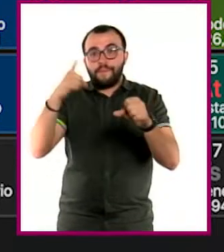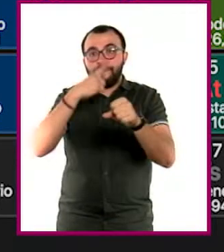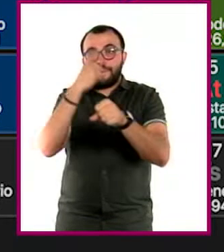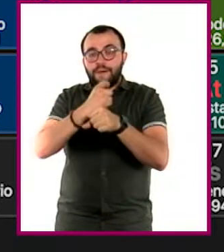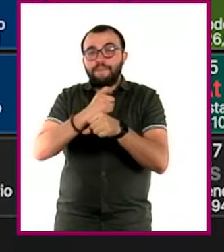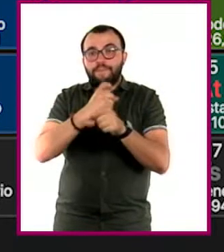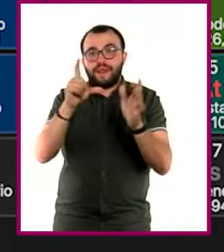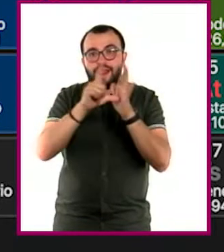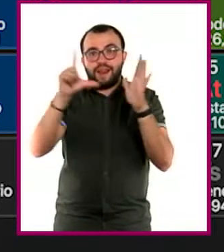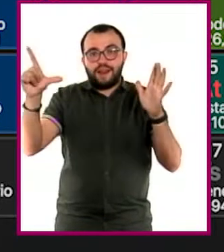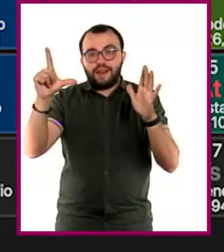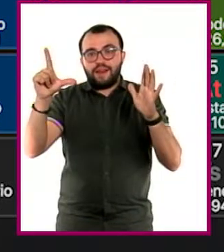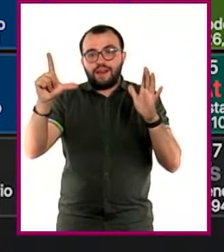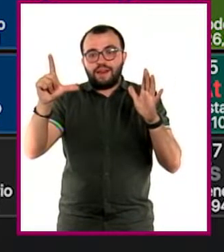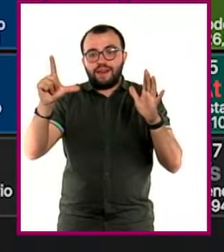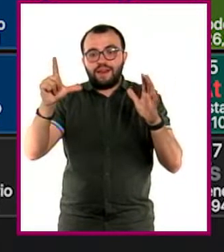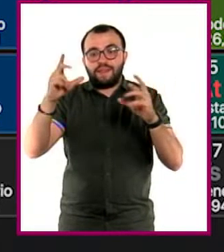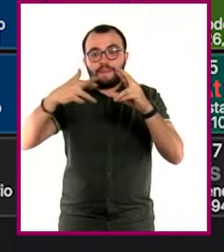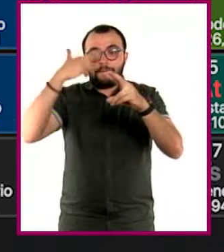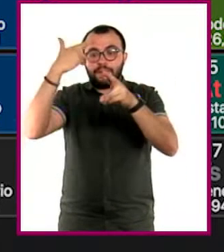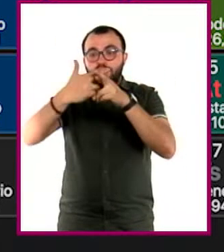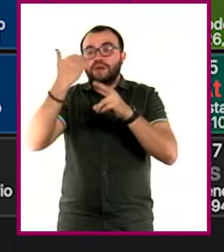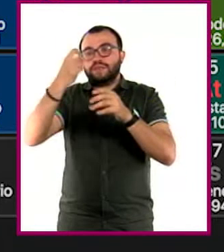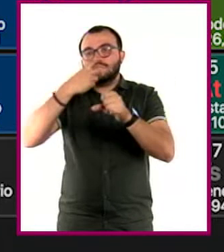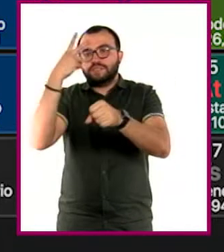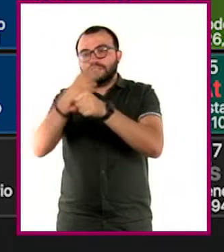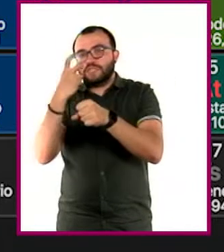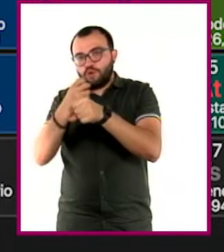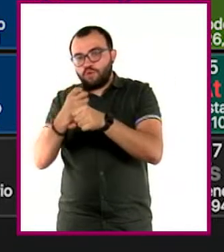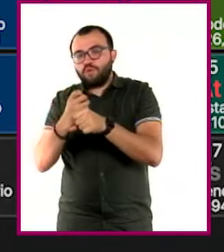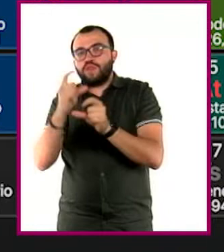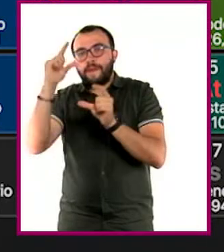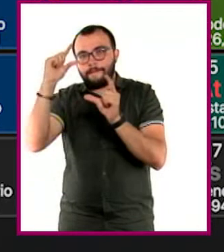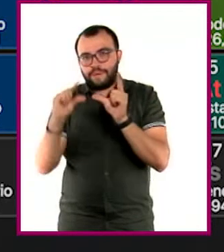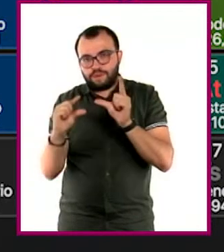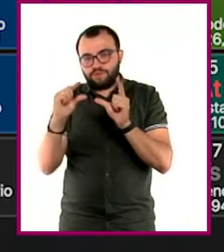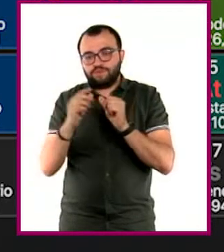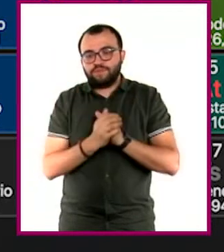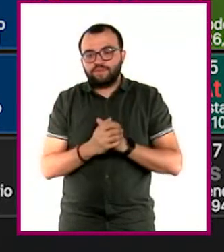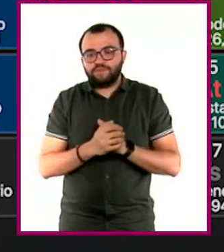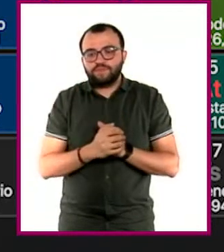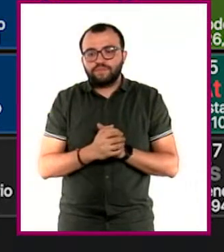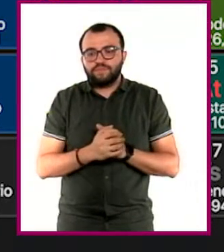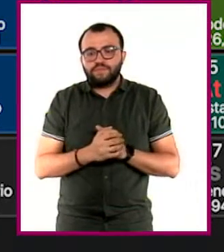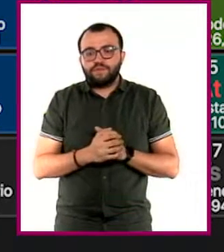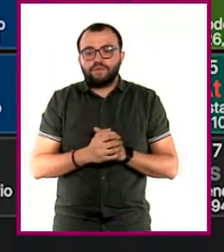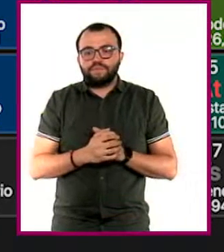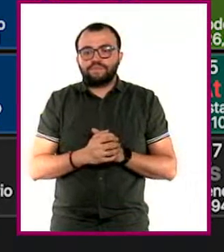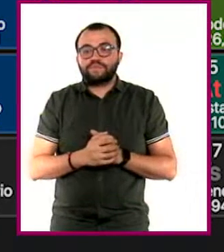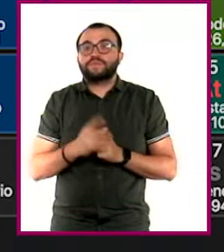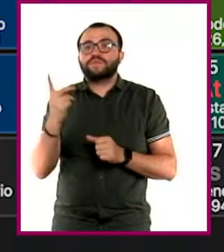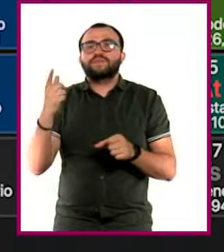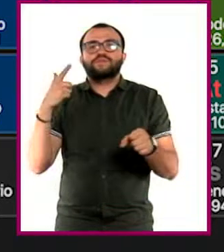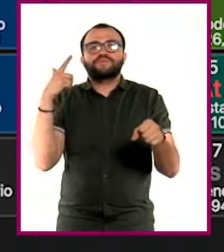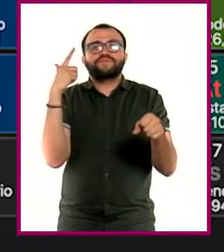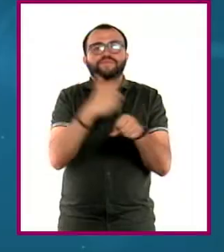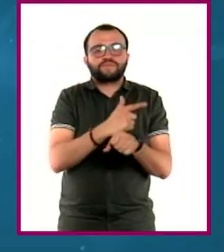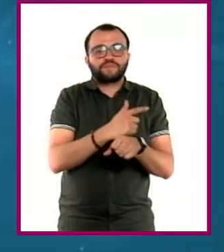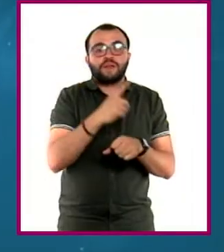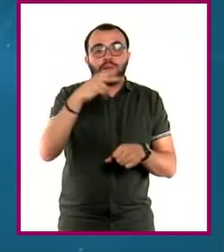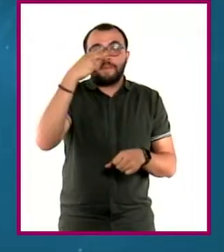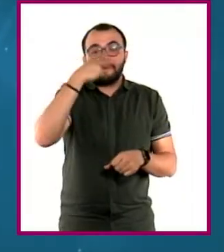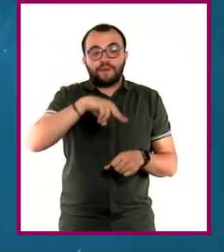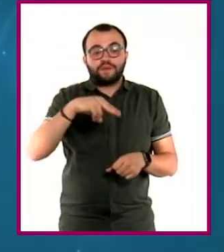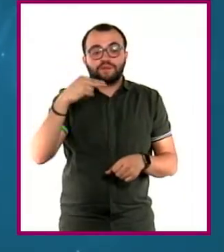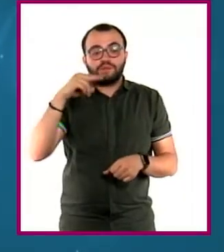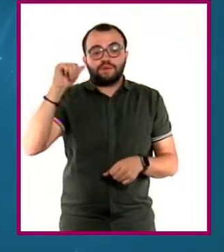letra mayúscula y la segunda, si es que la hay, en minúscula. Uno de estos elementos fue descubierto en México por